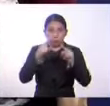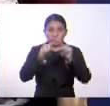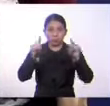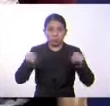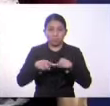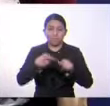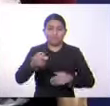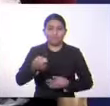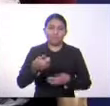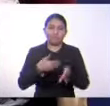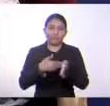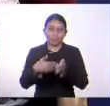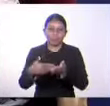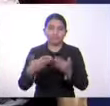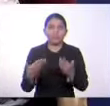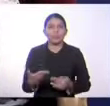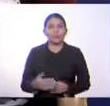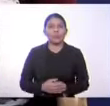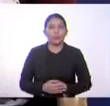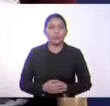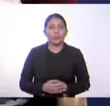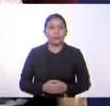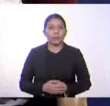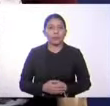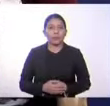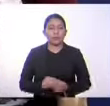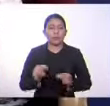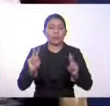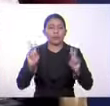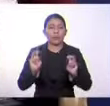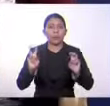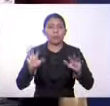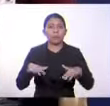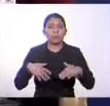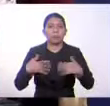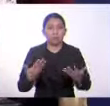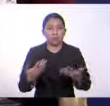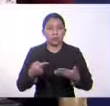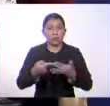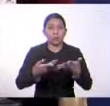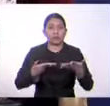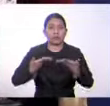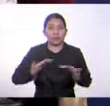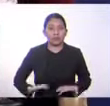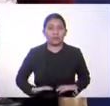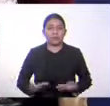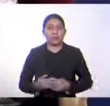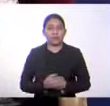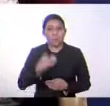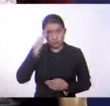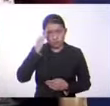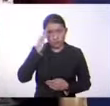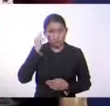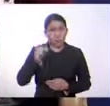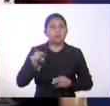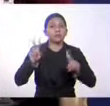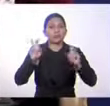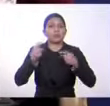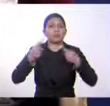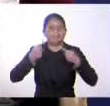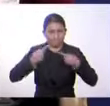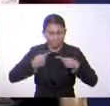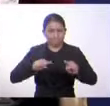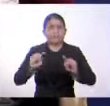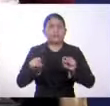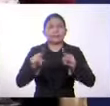a iniciar, como Federico mencionaba, hablando sobre los derechos humanos. Y sabemos que es un tema vigente, es un